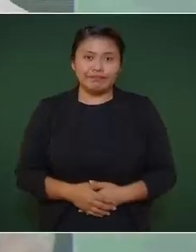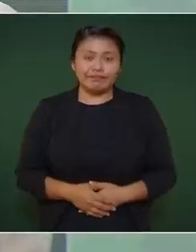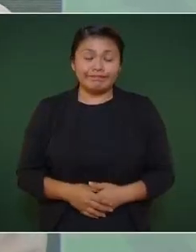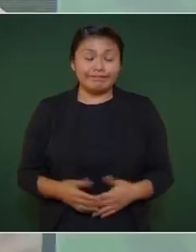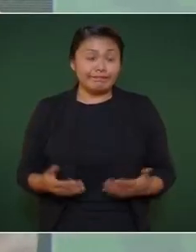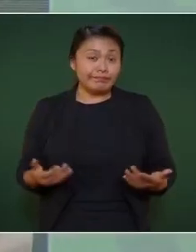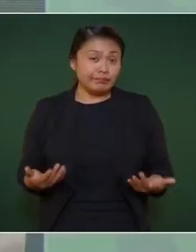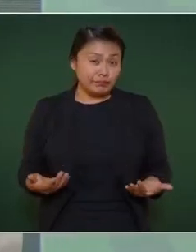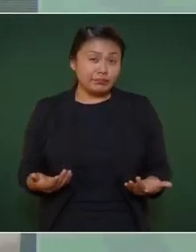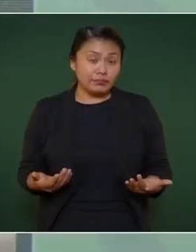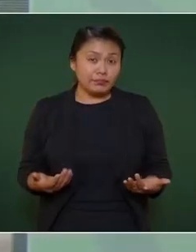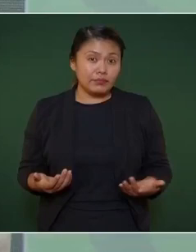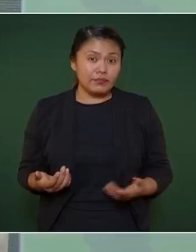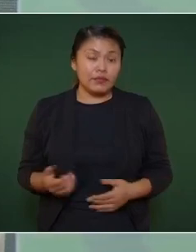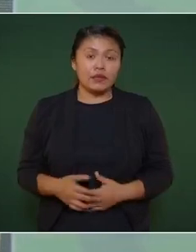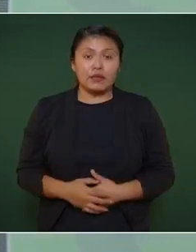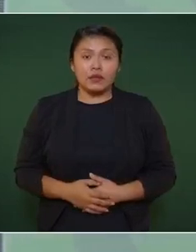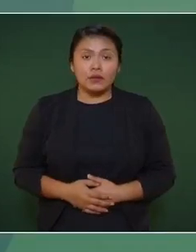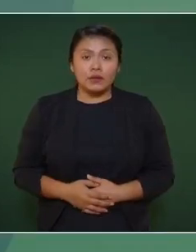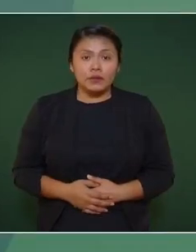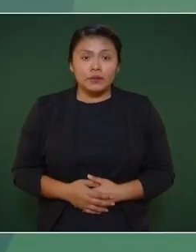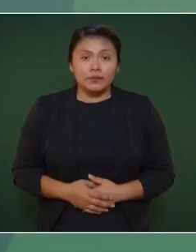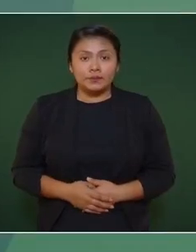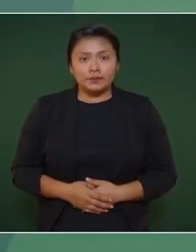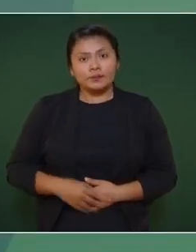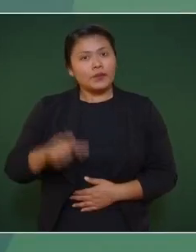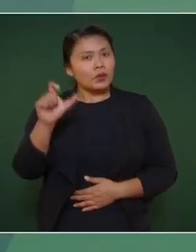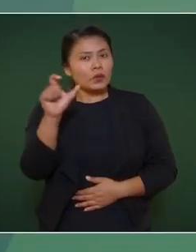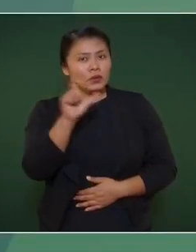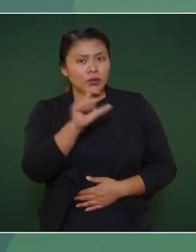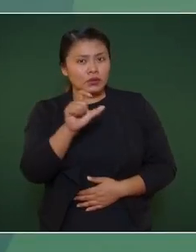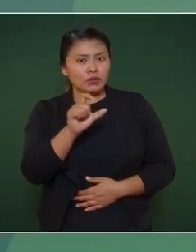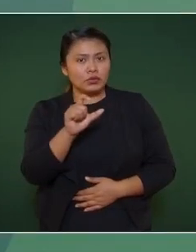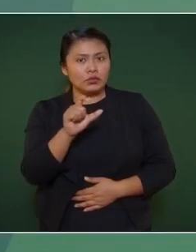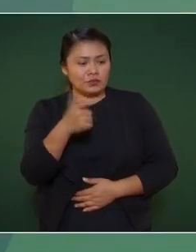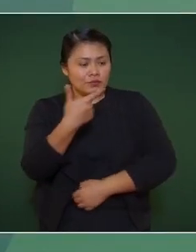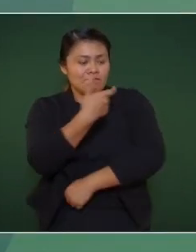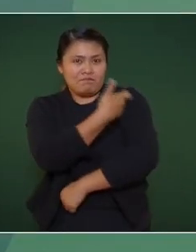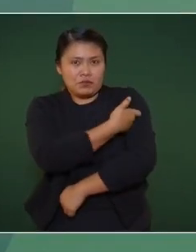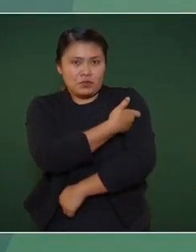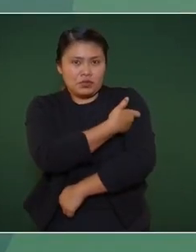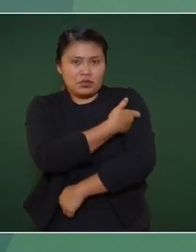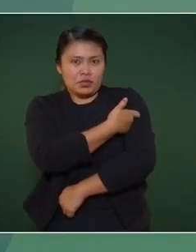¿cuándo se descubre la vacuna contra la viruela?